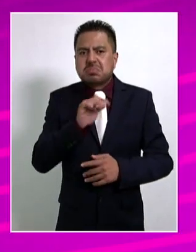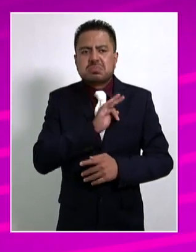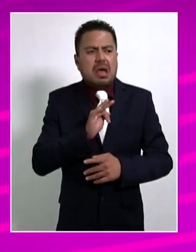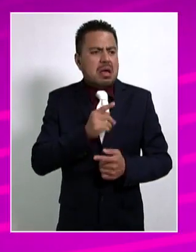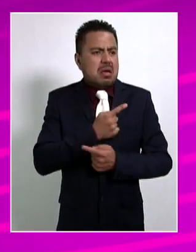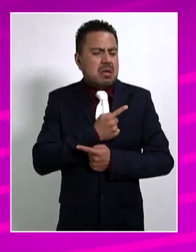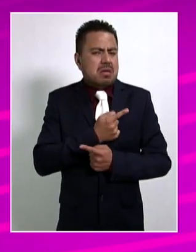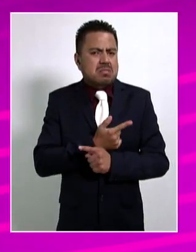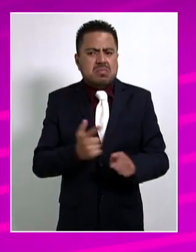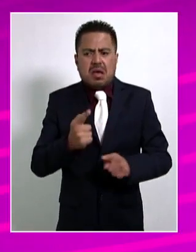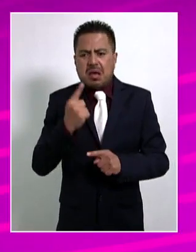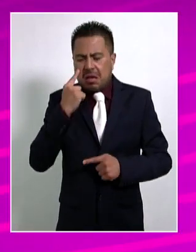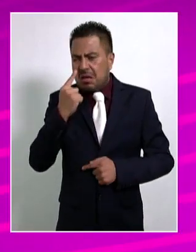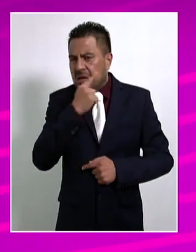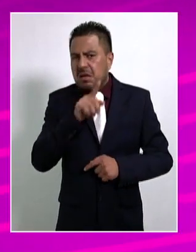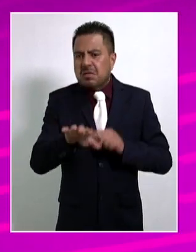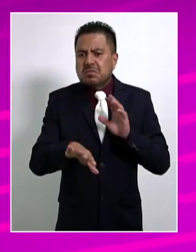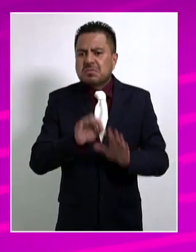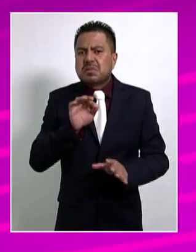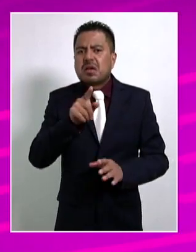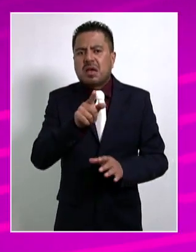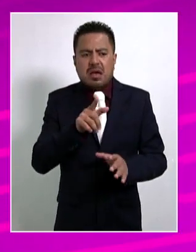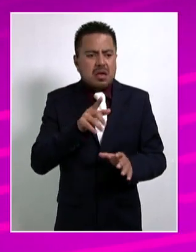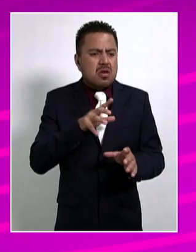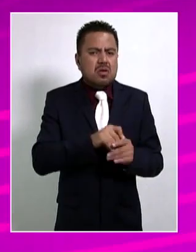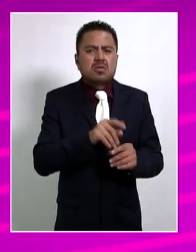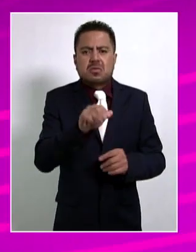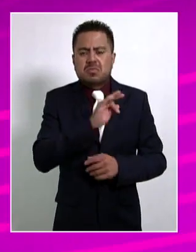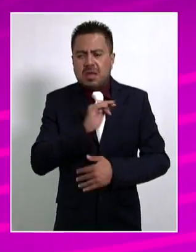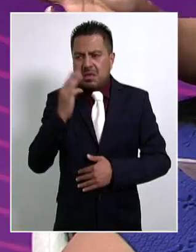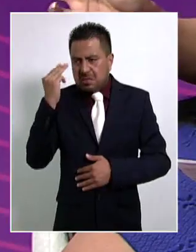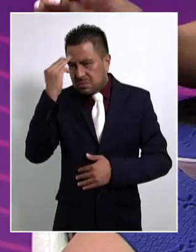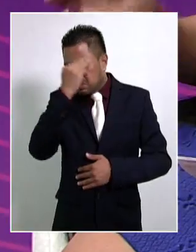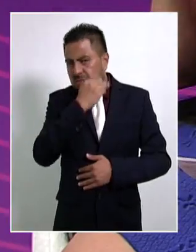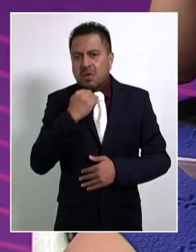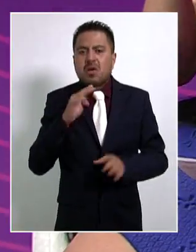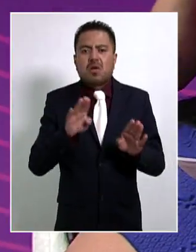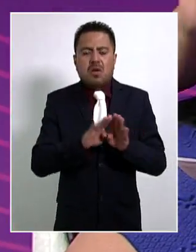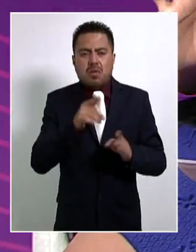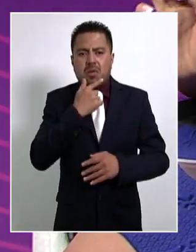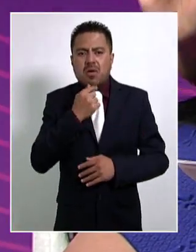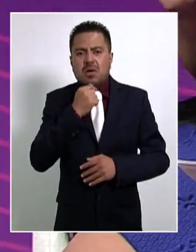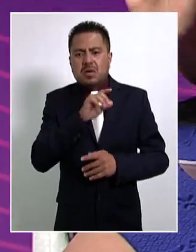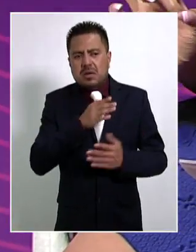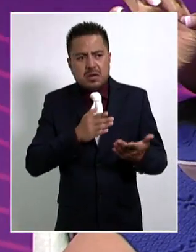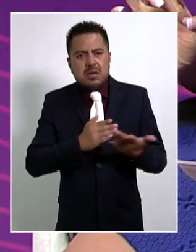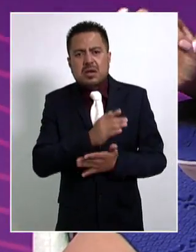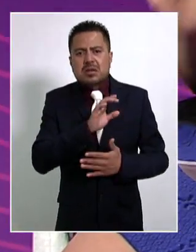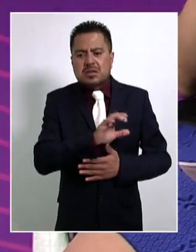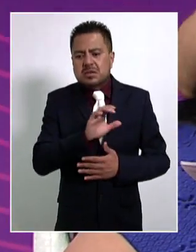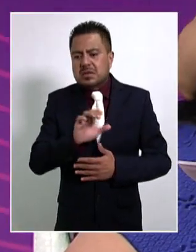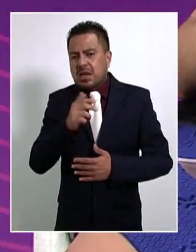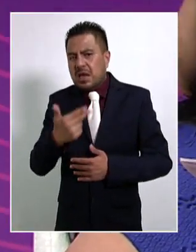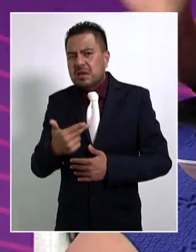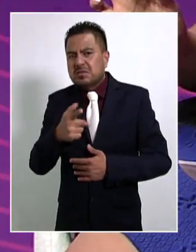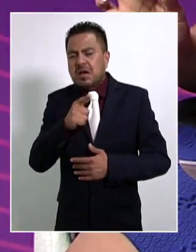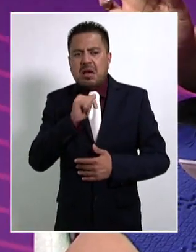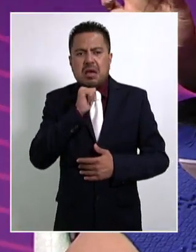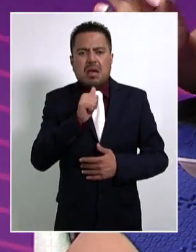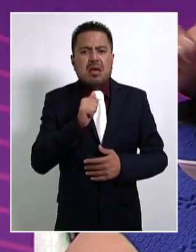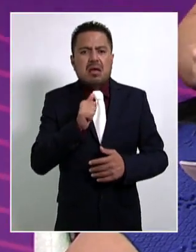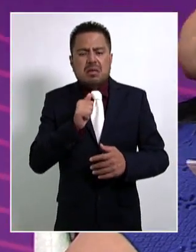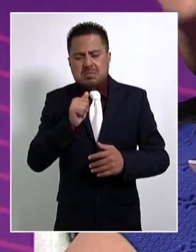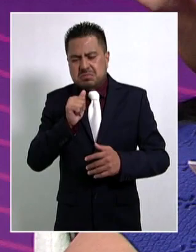comportarte como tú quisieras, que incluso podías ir maquillado como hombre al CCH sin que nadie te hiciera